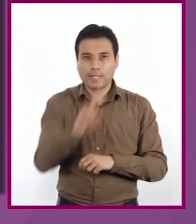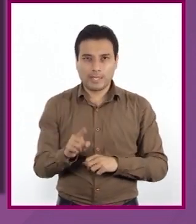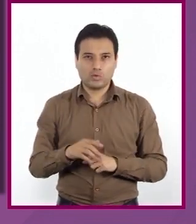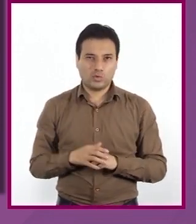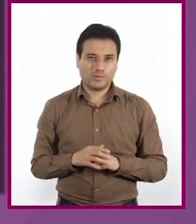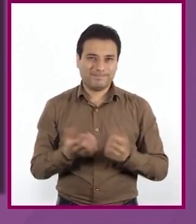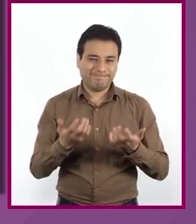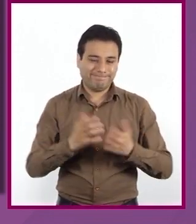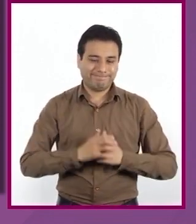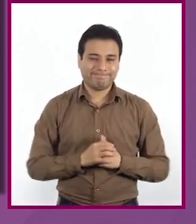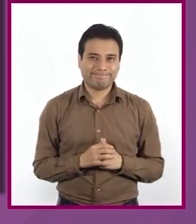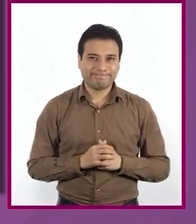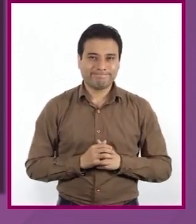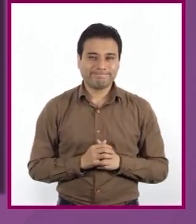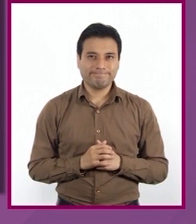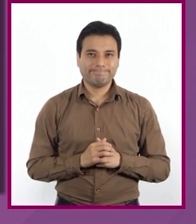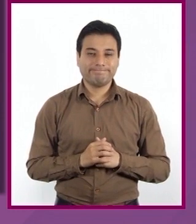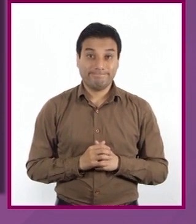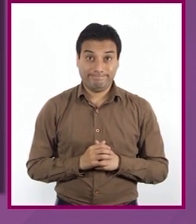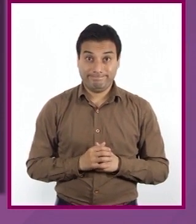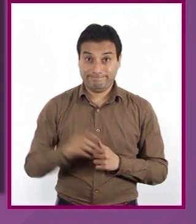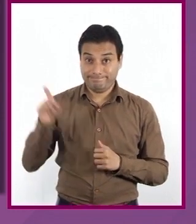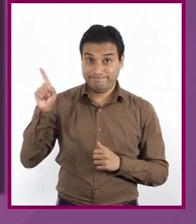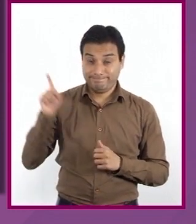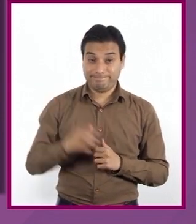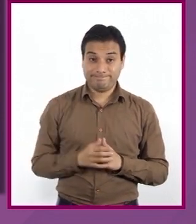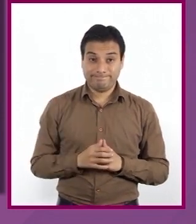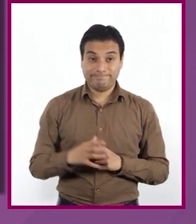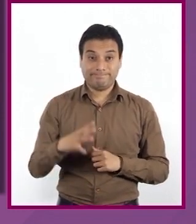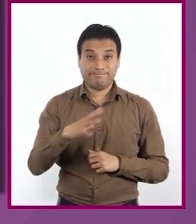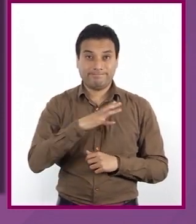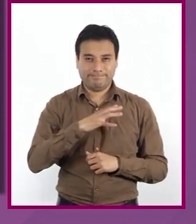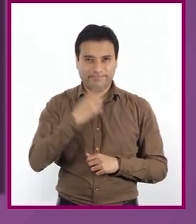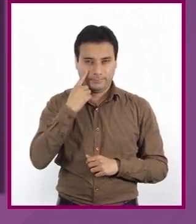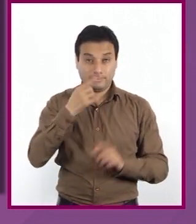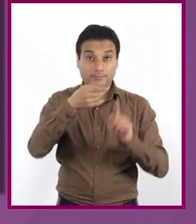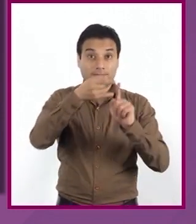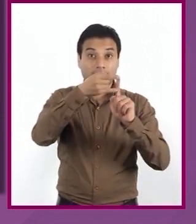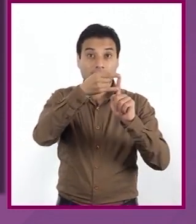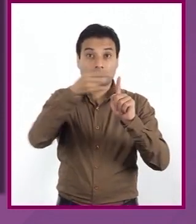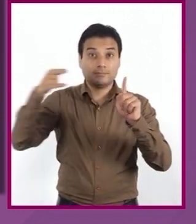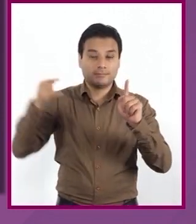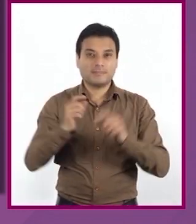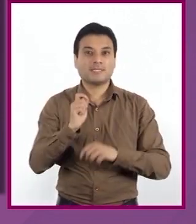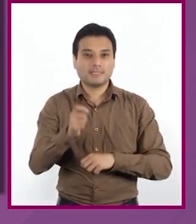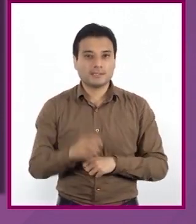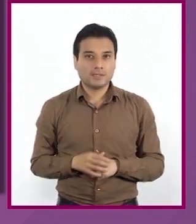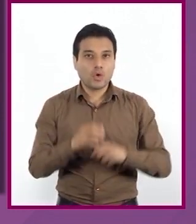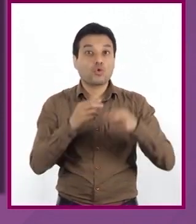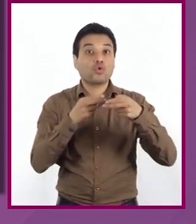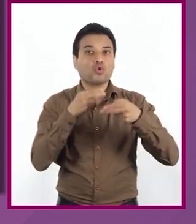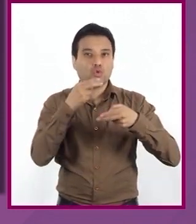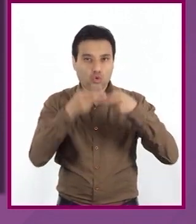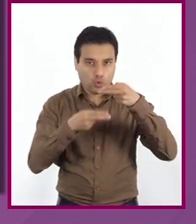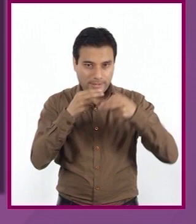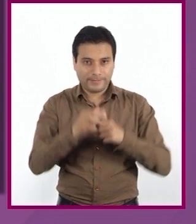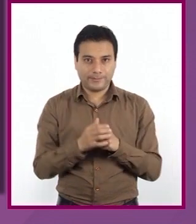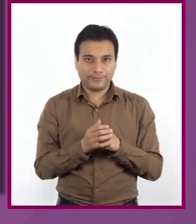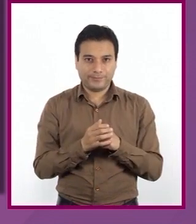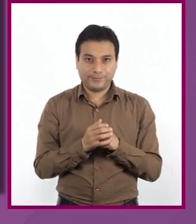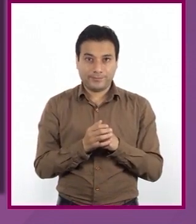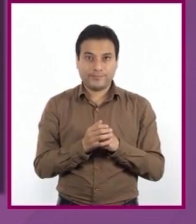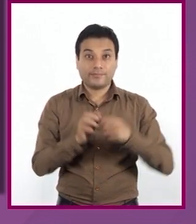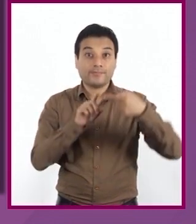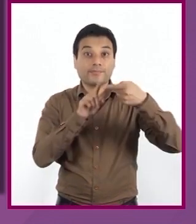las tormentas. Tenemos aquí tres rectángulos que representan la parte alta de la nube, la parte baja y